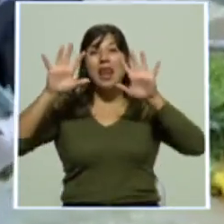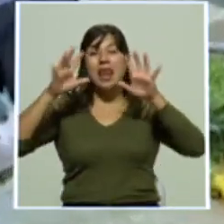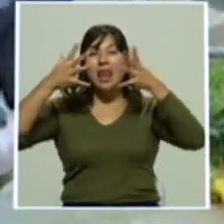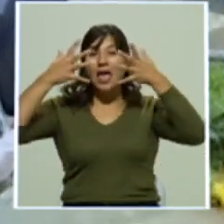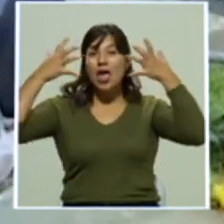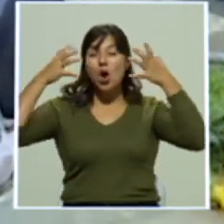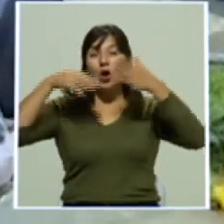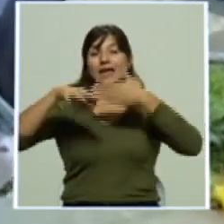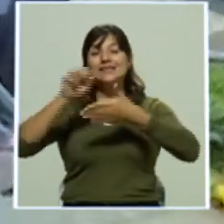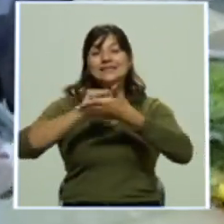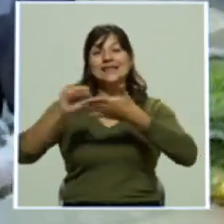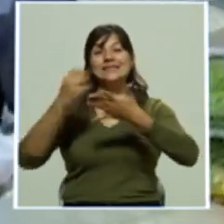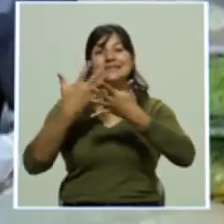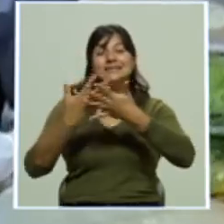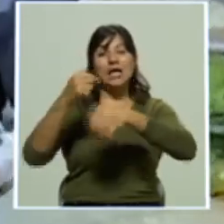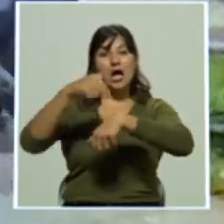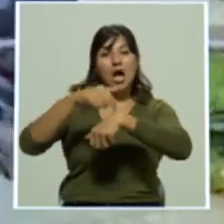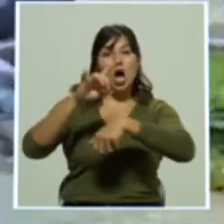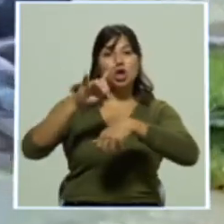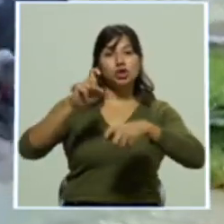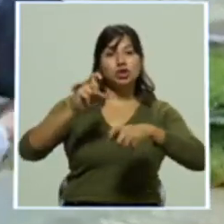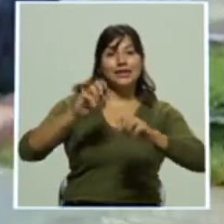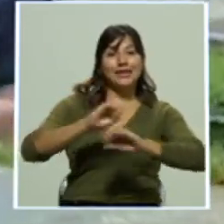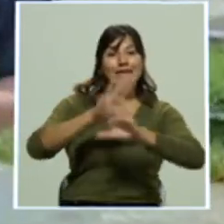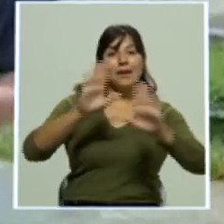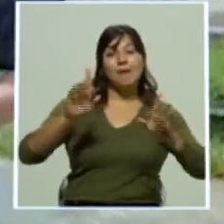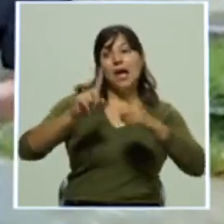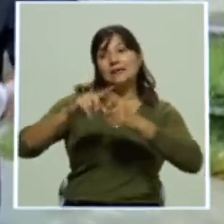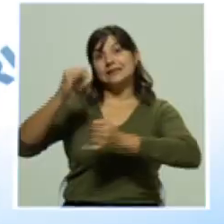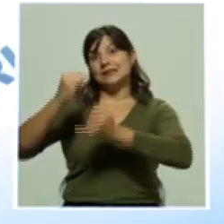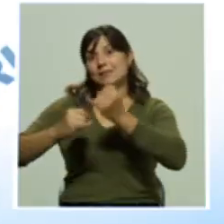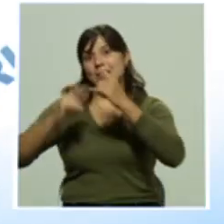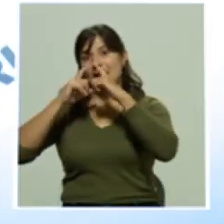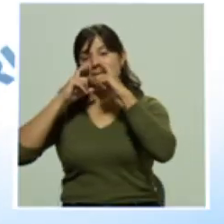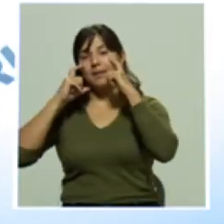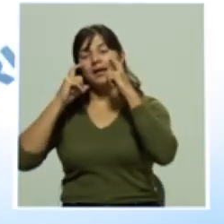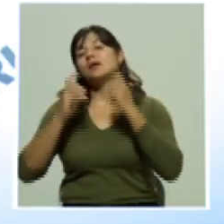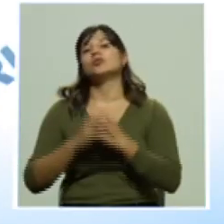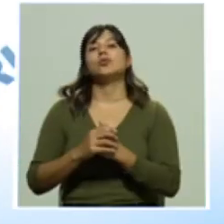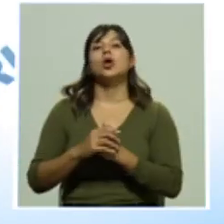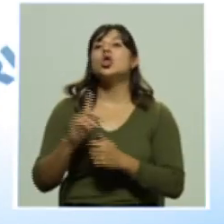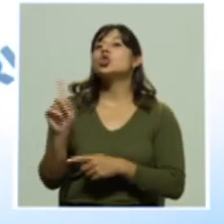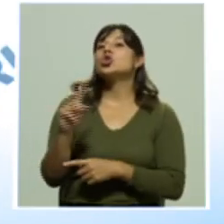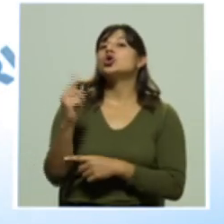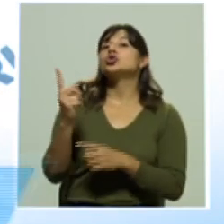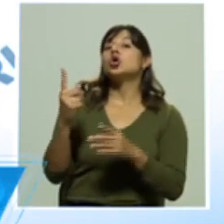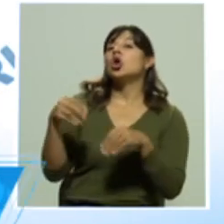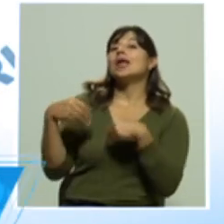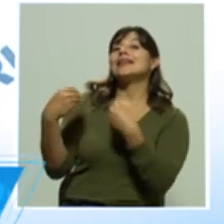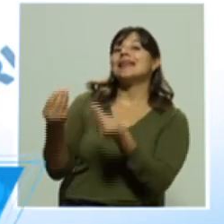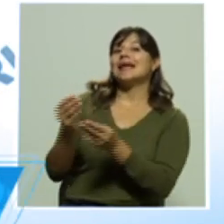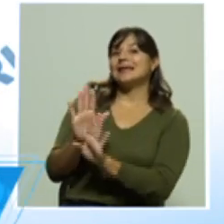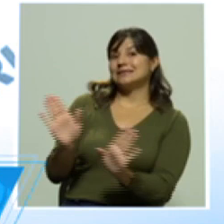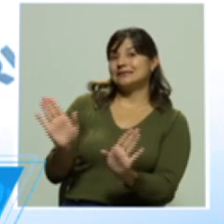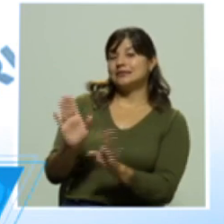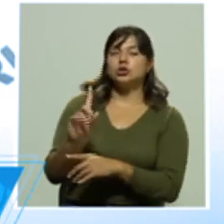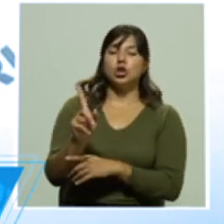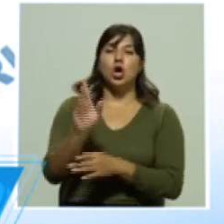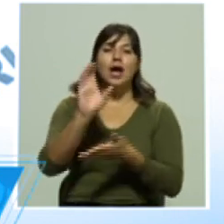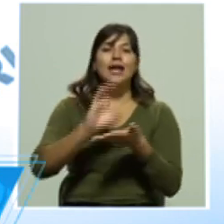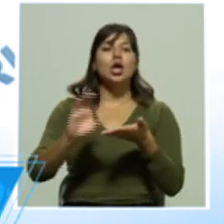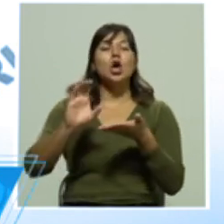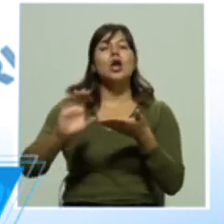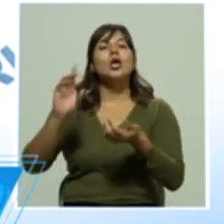a partir de las 8:30 de la mañana y hasta agotar existencias. No es solo entregarlas, o sea, el Colegio de Médicos está